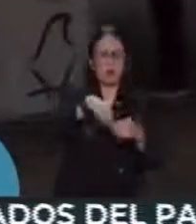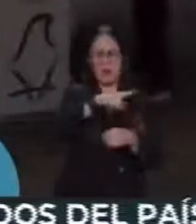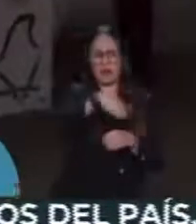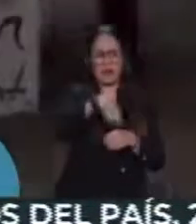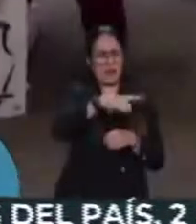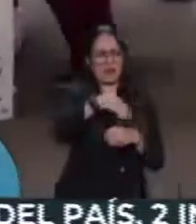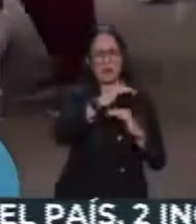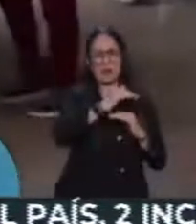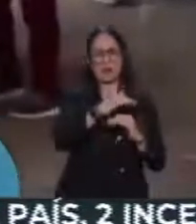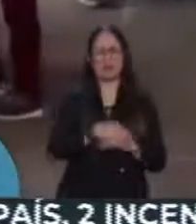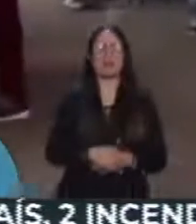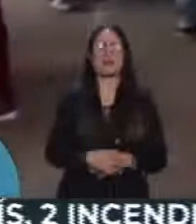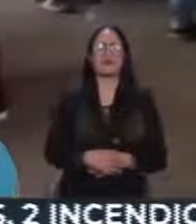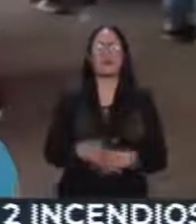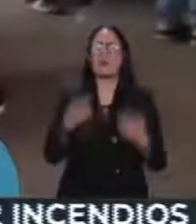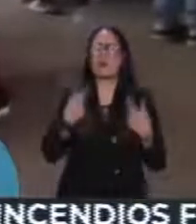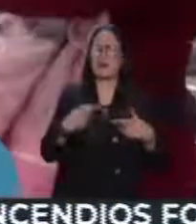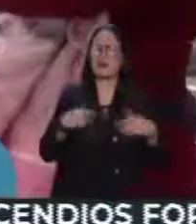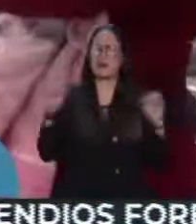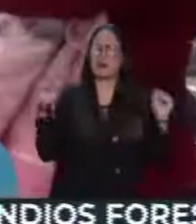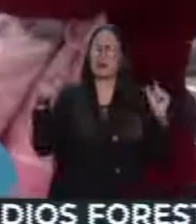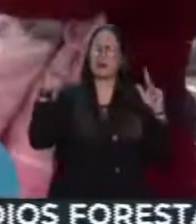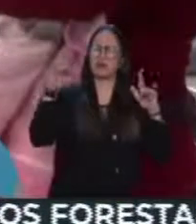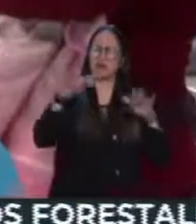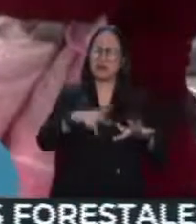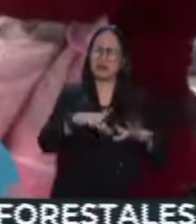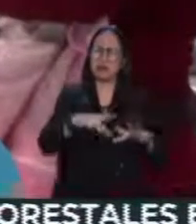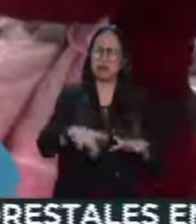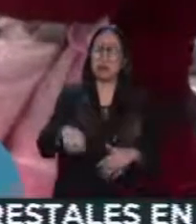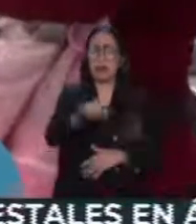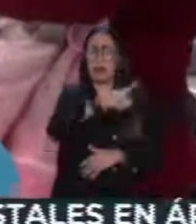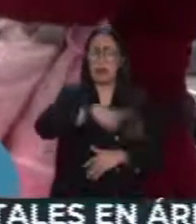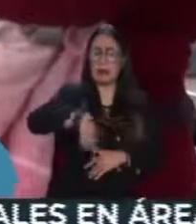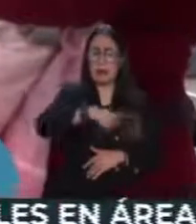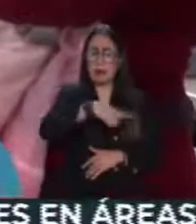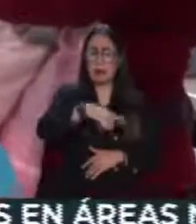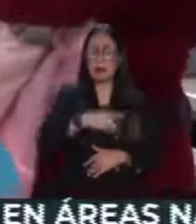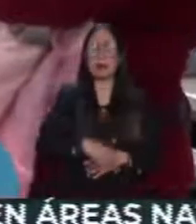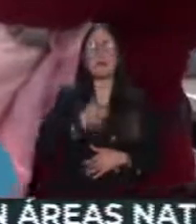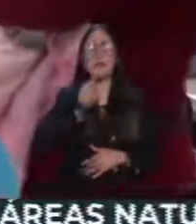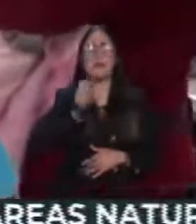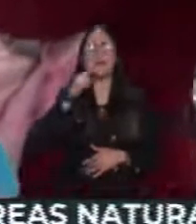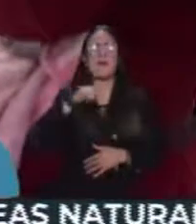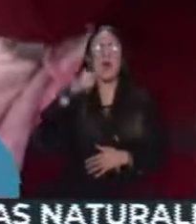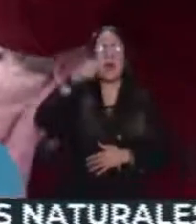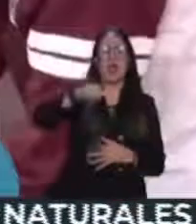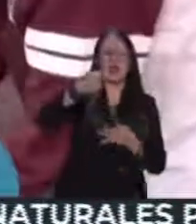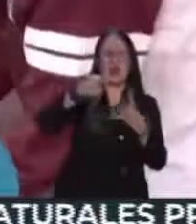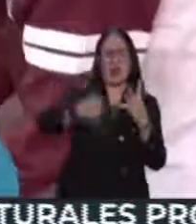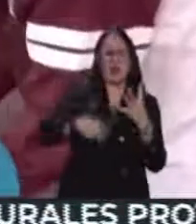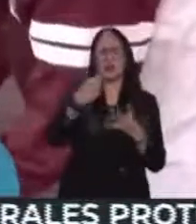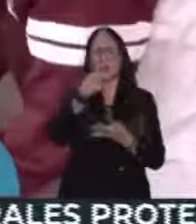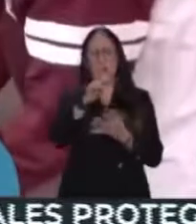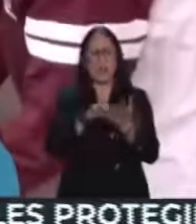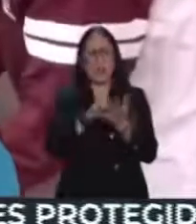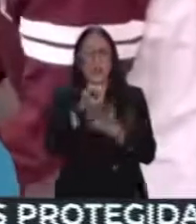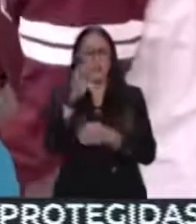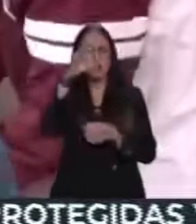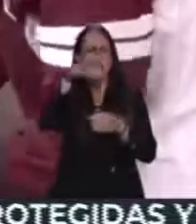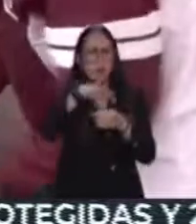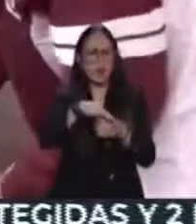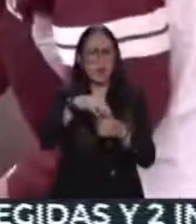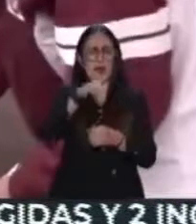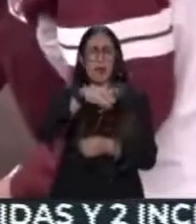dieron cita a muchas personas y a final de cuentas pues estuvieron reclamando este derecho al voto. Al no